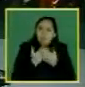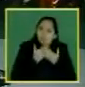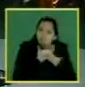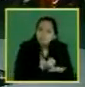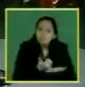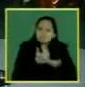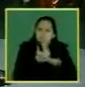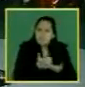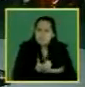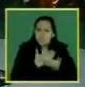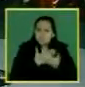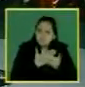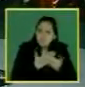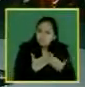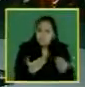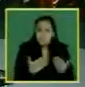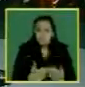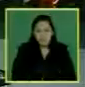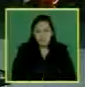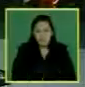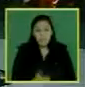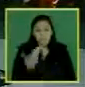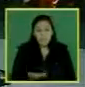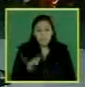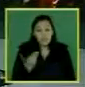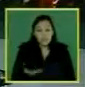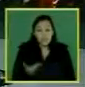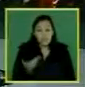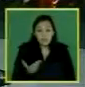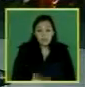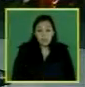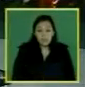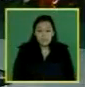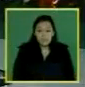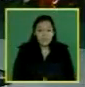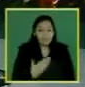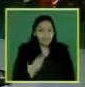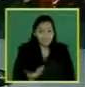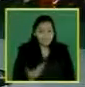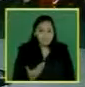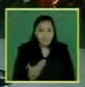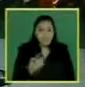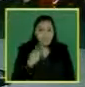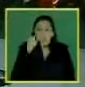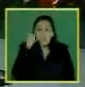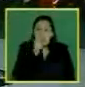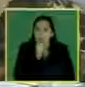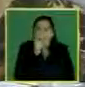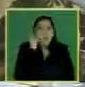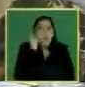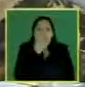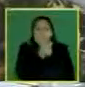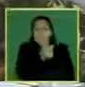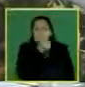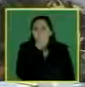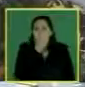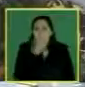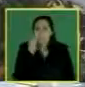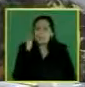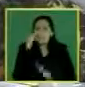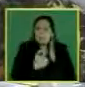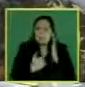claro. que debería ser la Claro. dedicación más Además, es lo importante. normal en el ser humano. Entonces lo descalifica, lo disminuye, casi Claro.